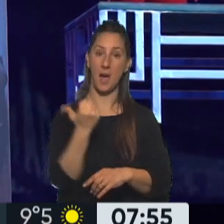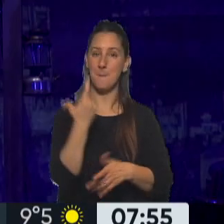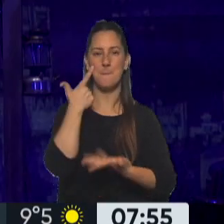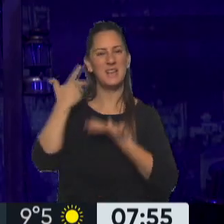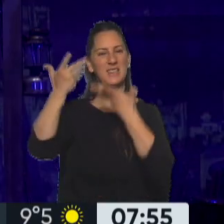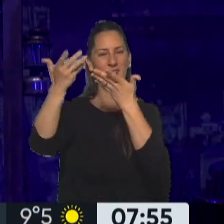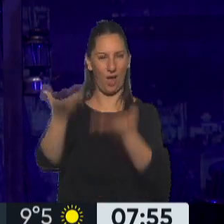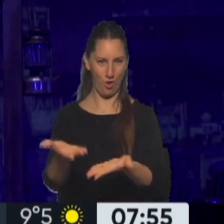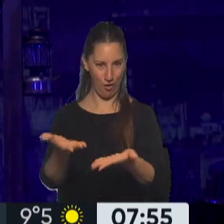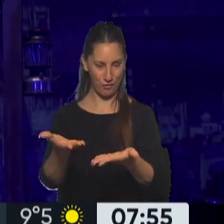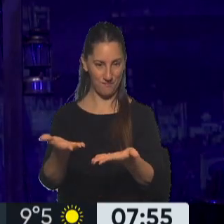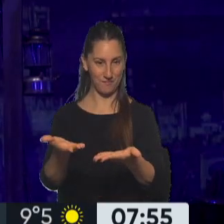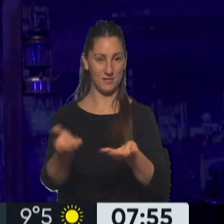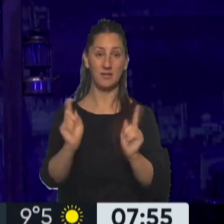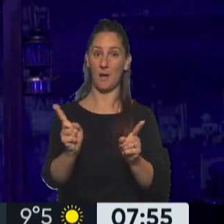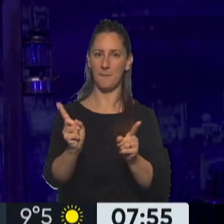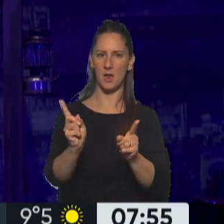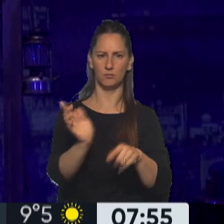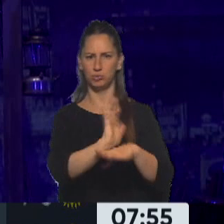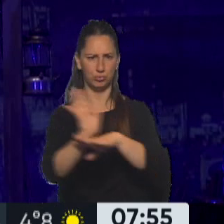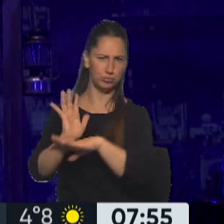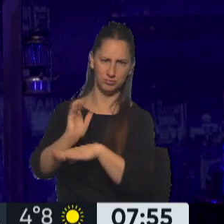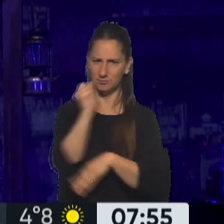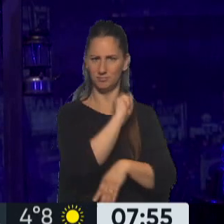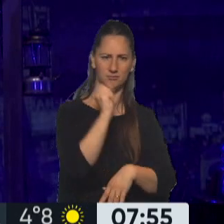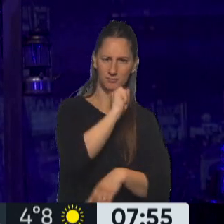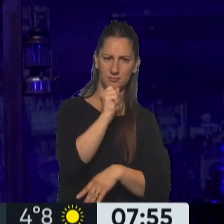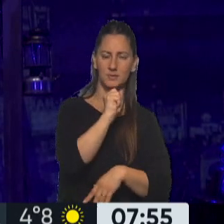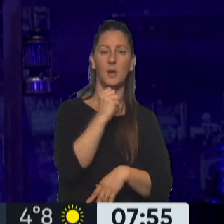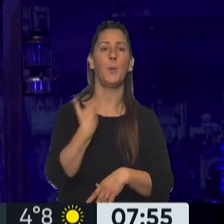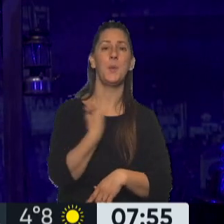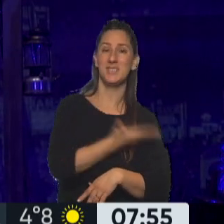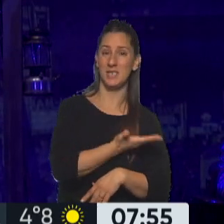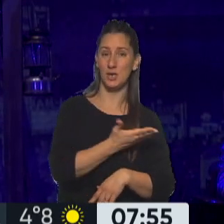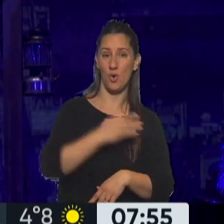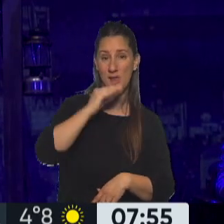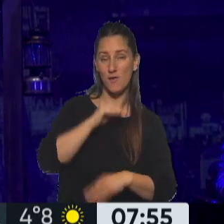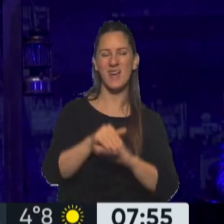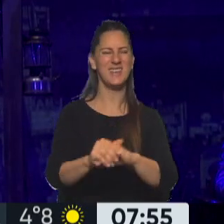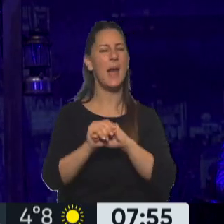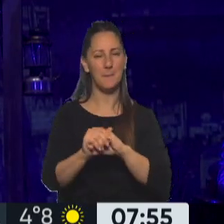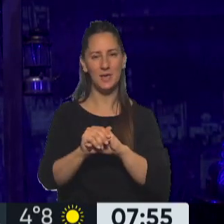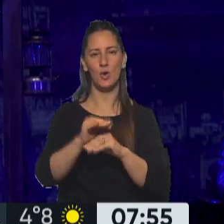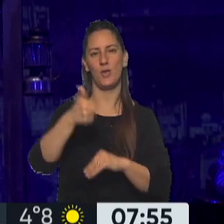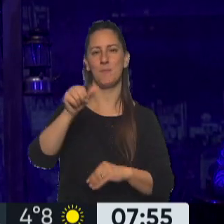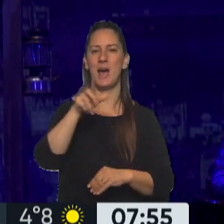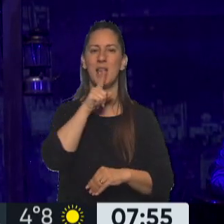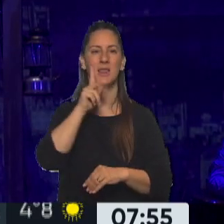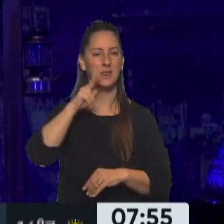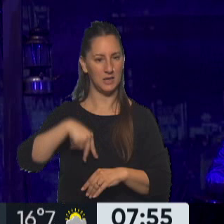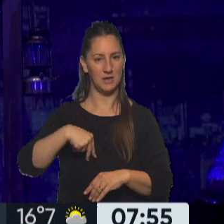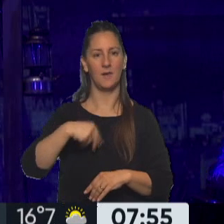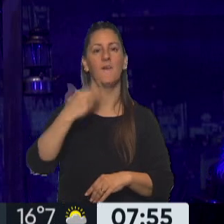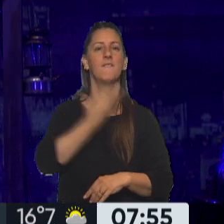presentador y al mismo tiempo interpreta a un músico y compositor que fue vecino de La Boca y amigo personal de Benito Quinquela Martín, que fue Juan de